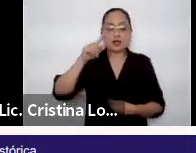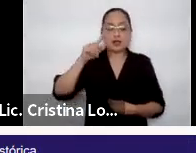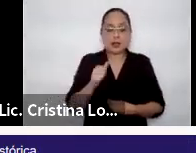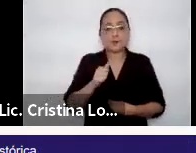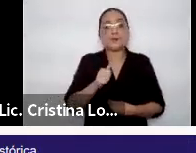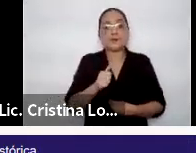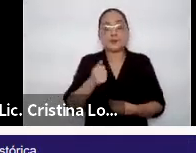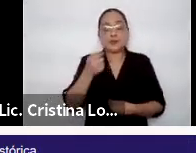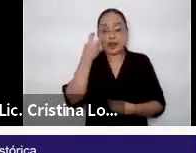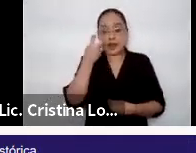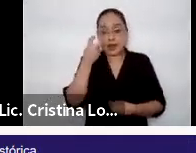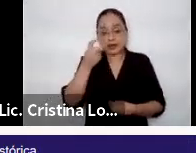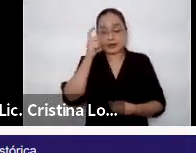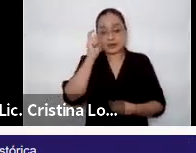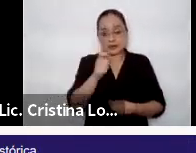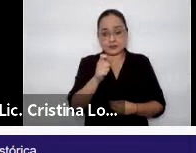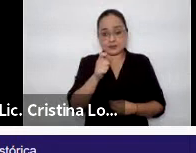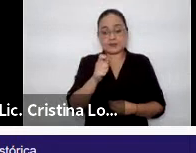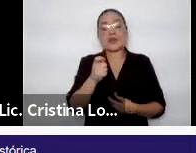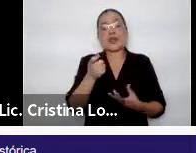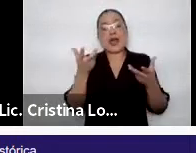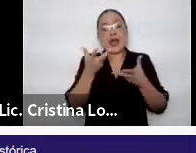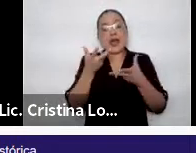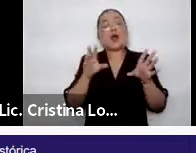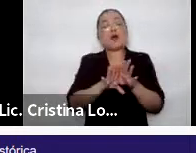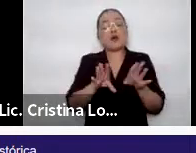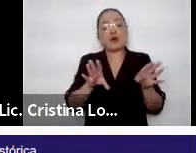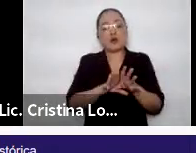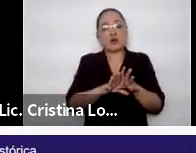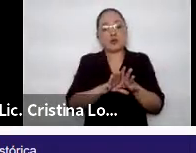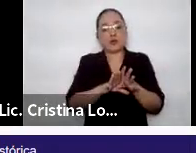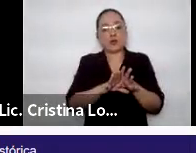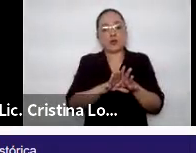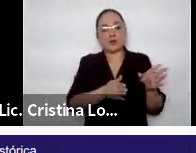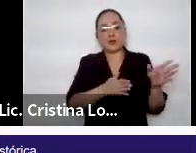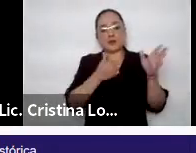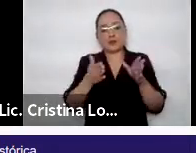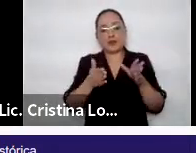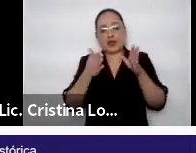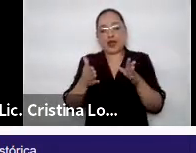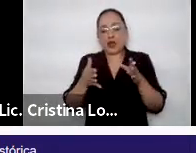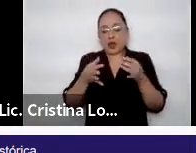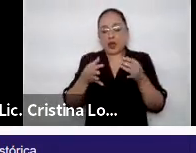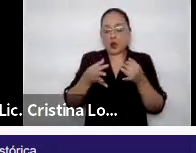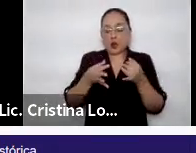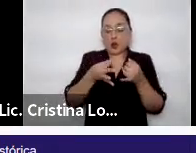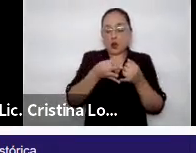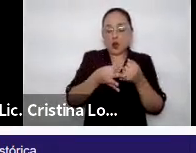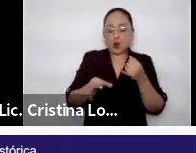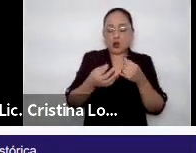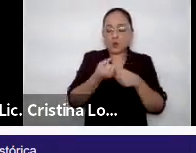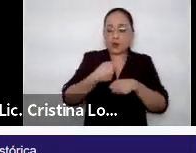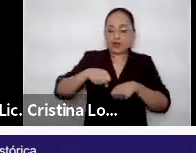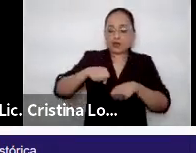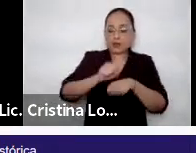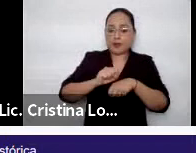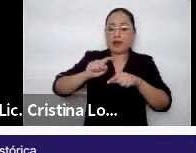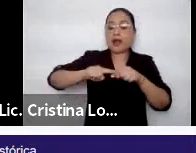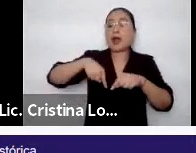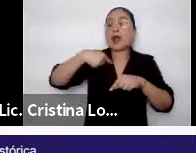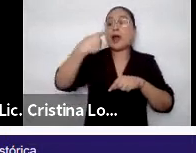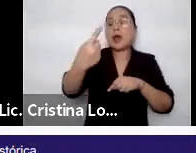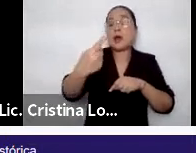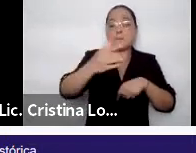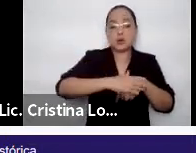información, va a generarse a la última semana del mes siguiente. Por eso ahorita tenemos